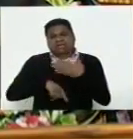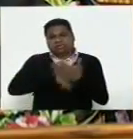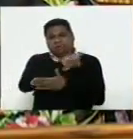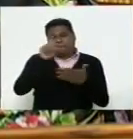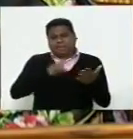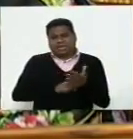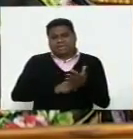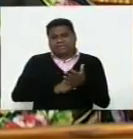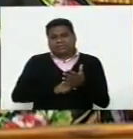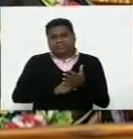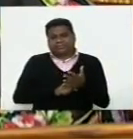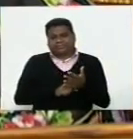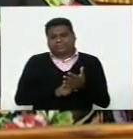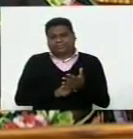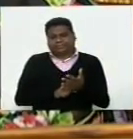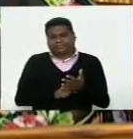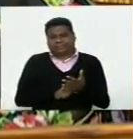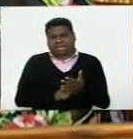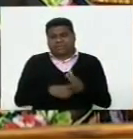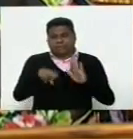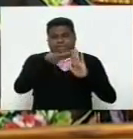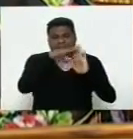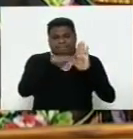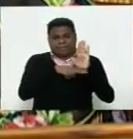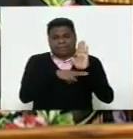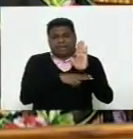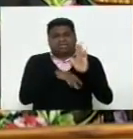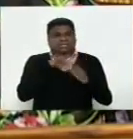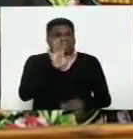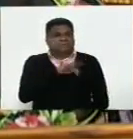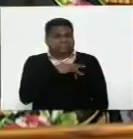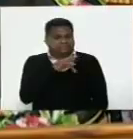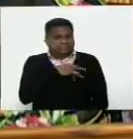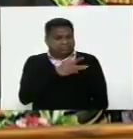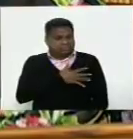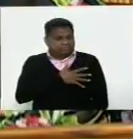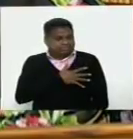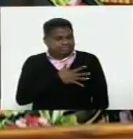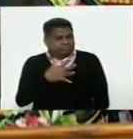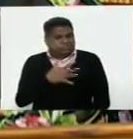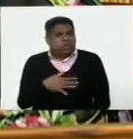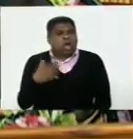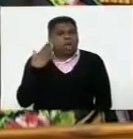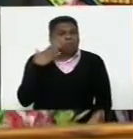Parto Humanizado, mediante programas de sensibilización